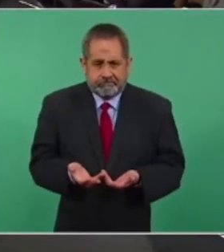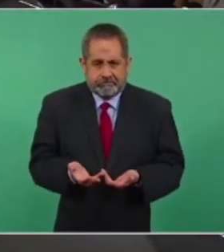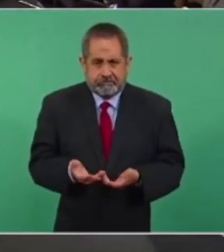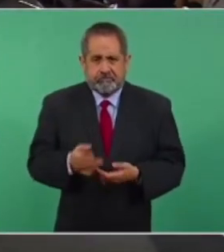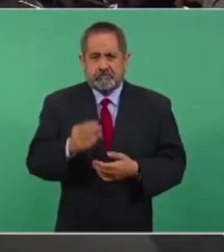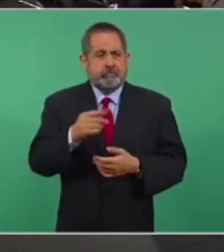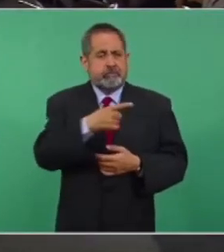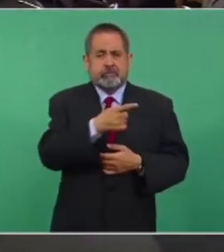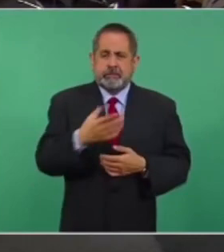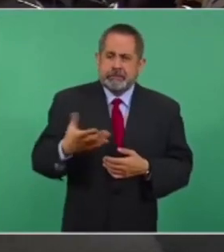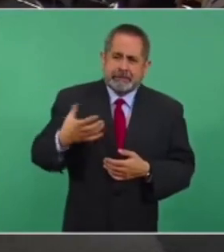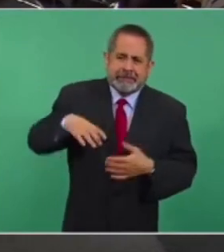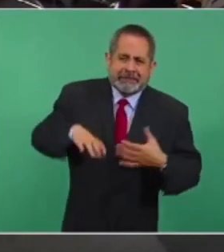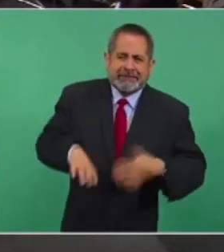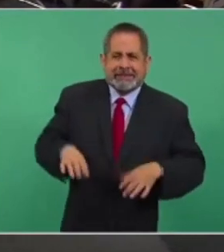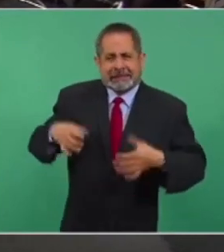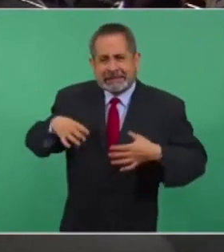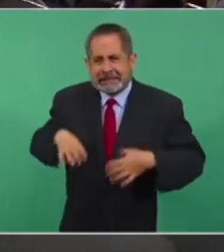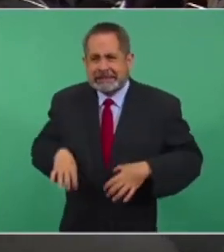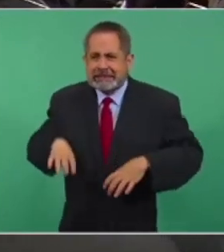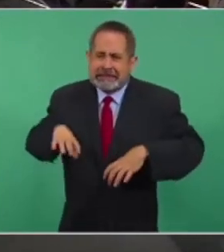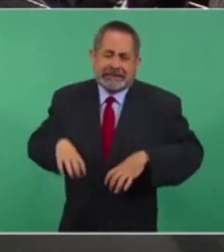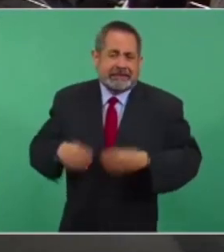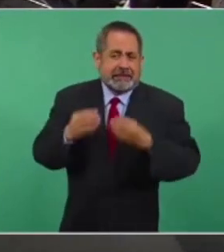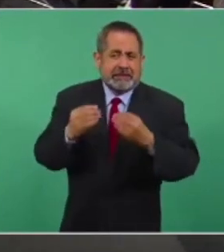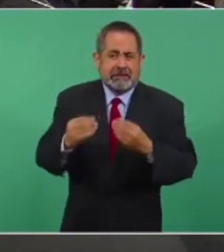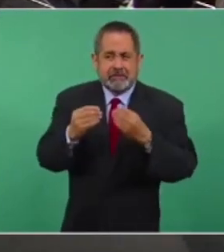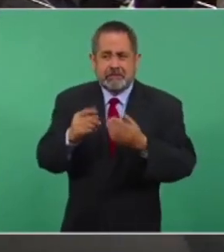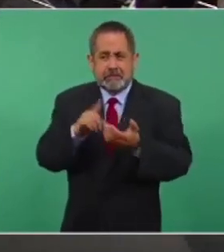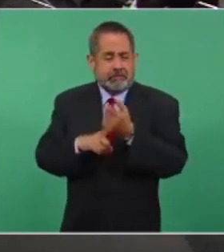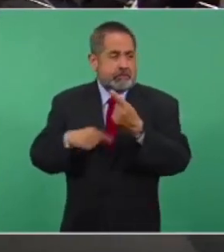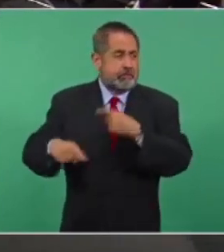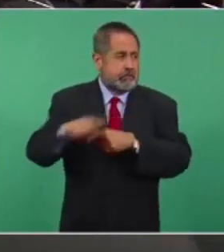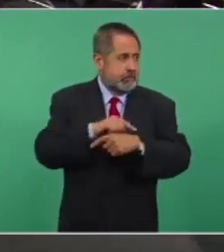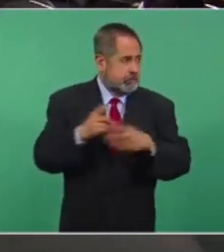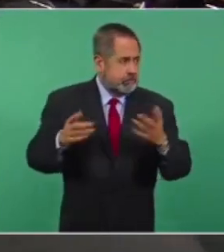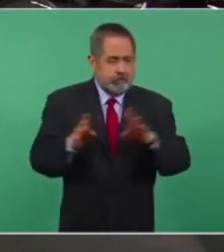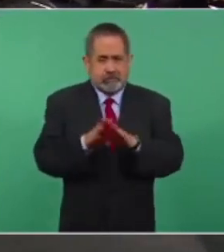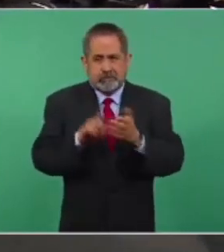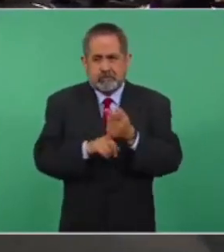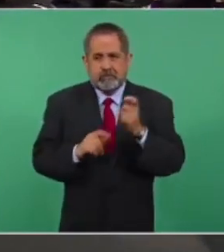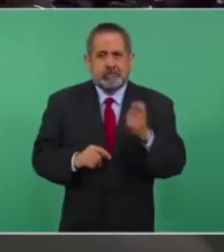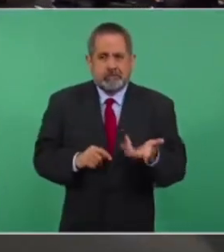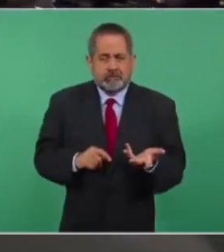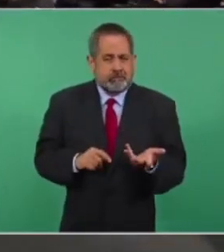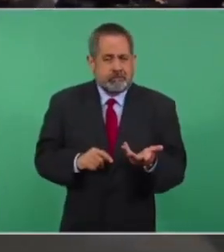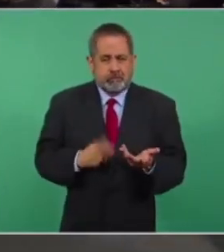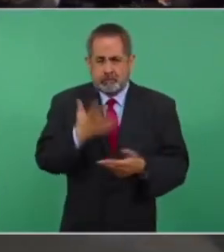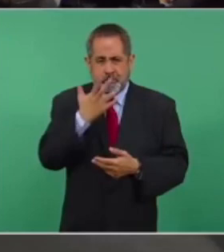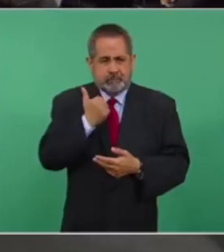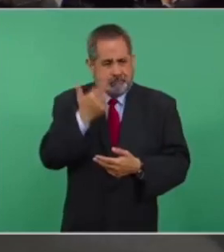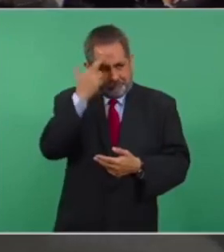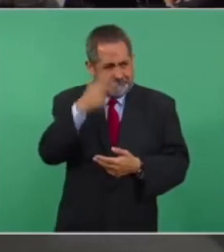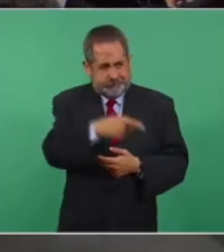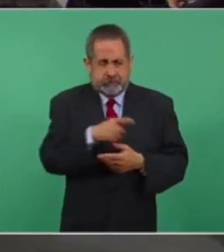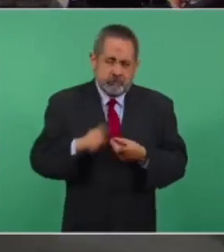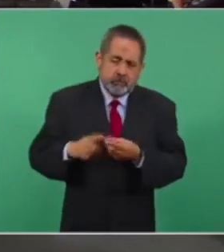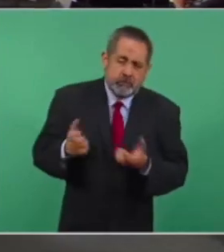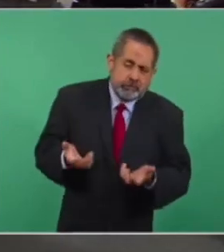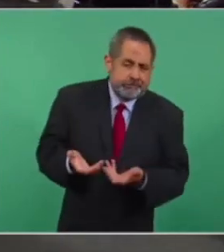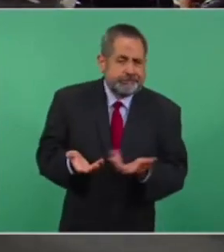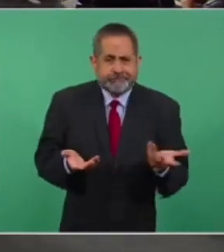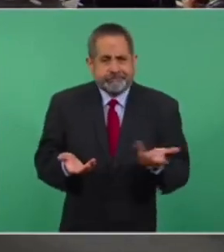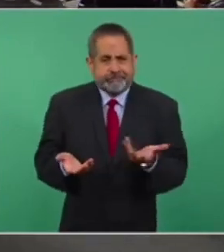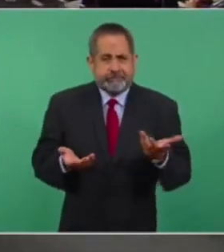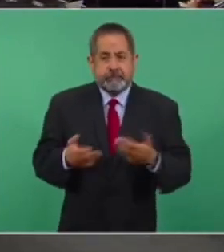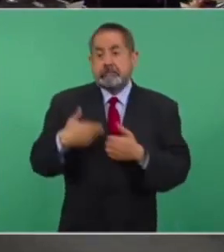tuvieron llenadera. Son muchos recursos que andan volando, que no se han justificado y que ahora que se vienen